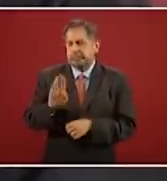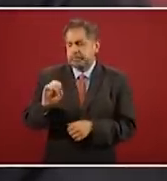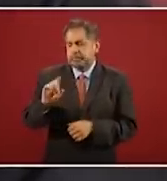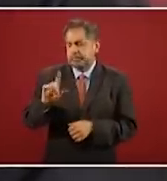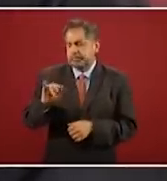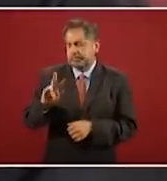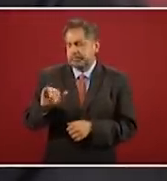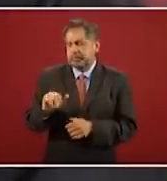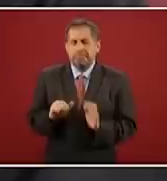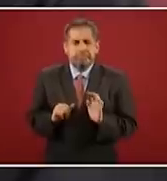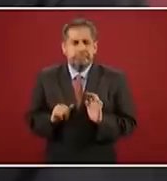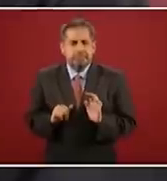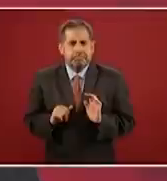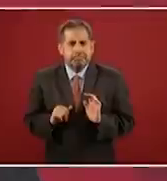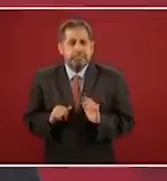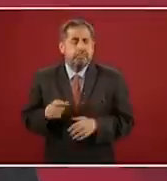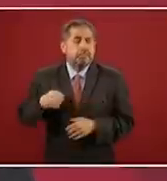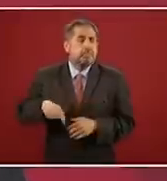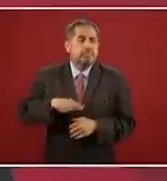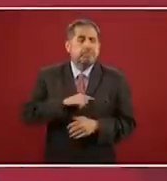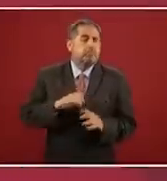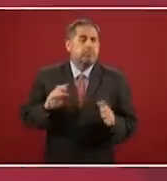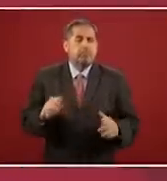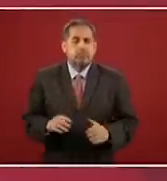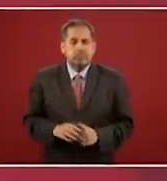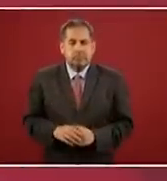Nosotros vamos a